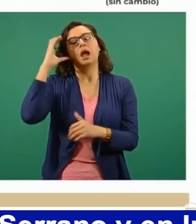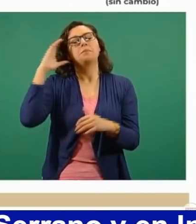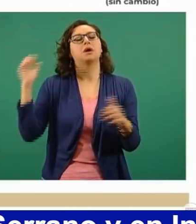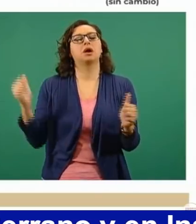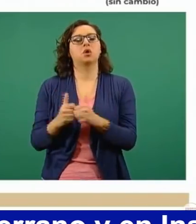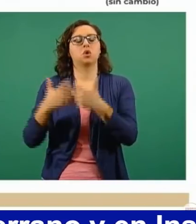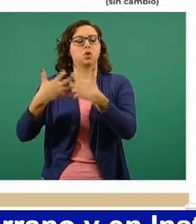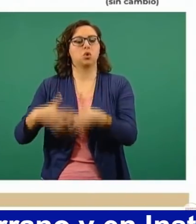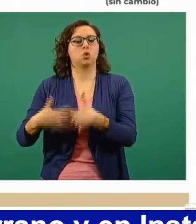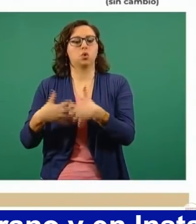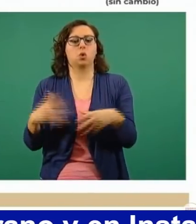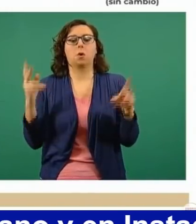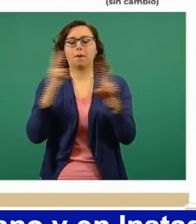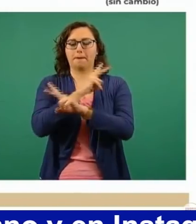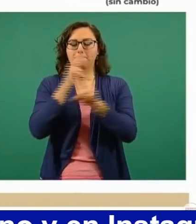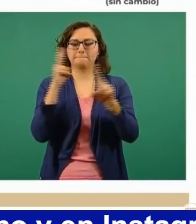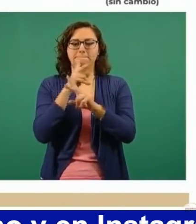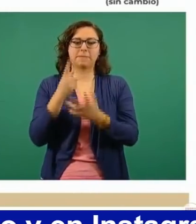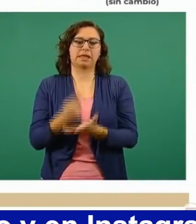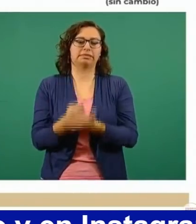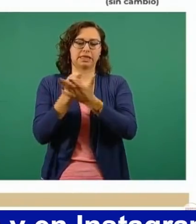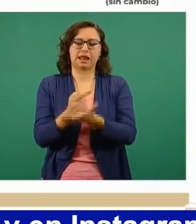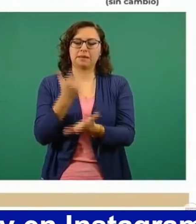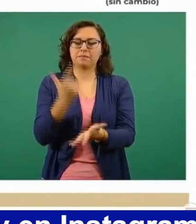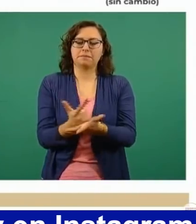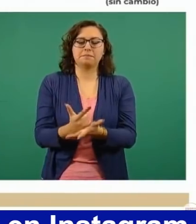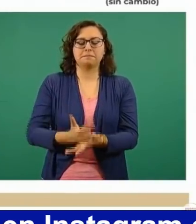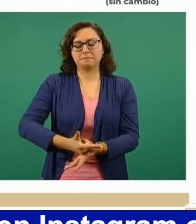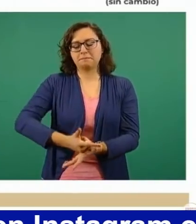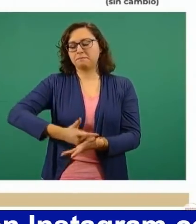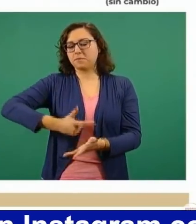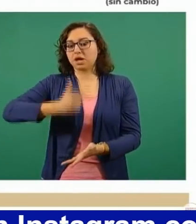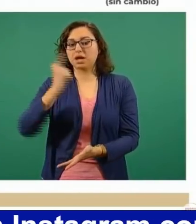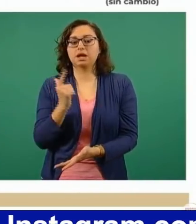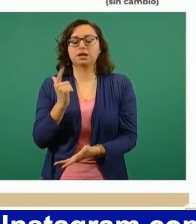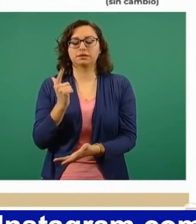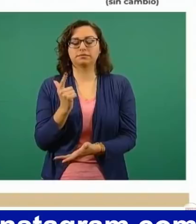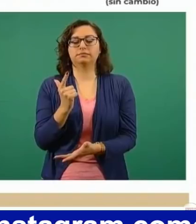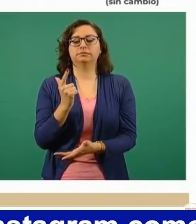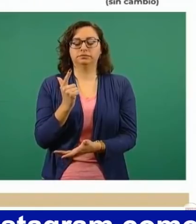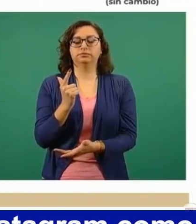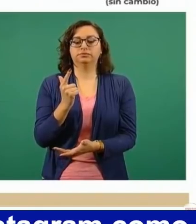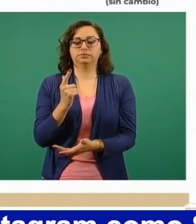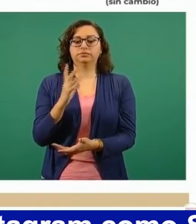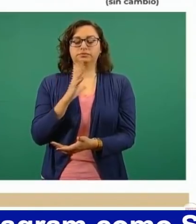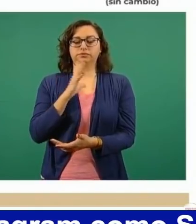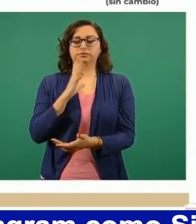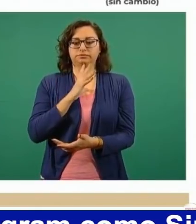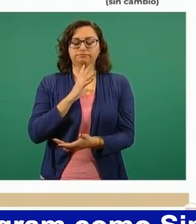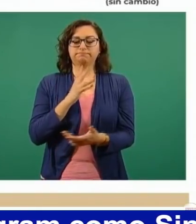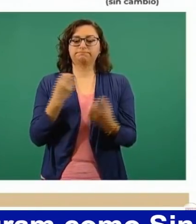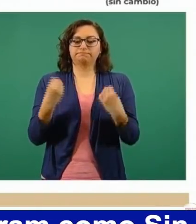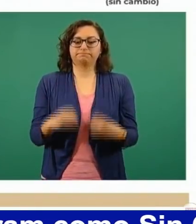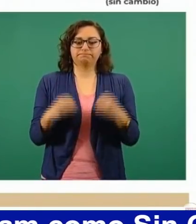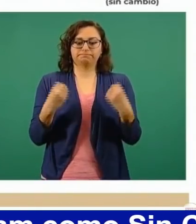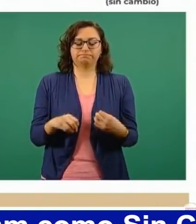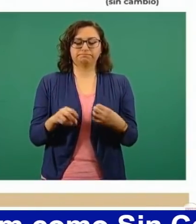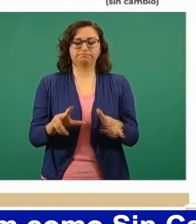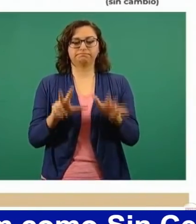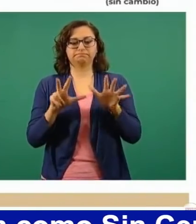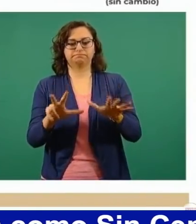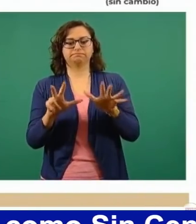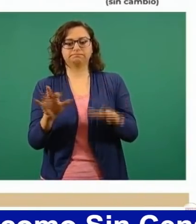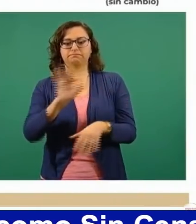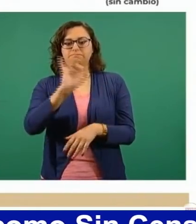ventilador, camas destinadas para atención de personas críticamente enfermas de COVID, y 18% están ocupadas,